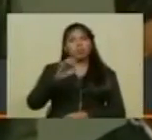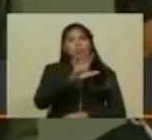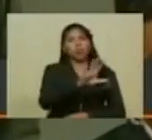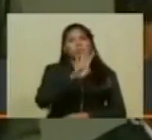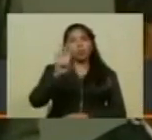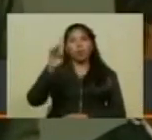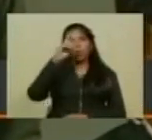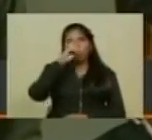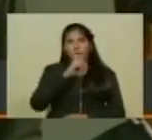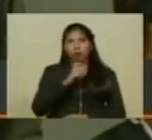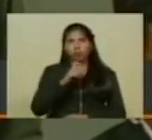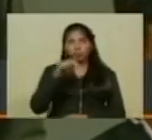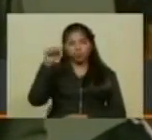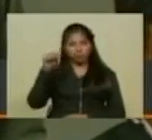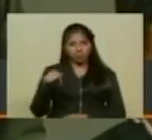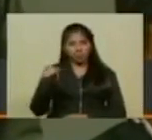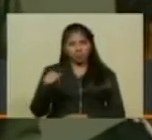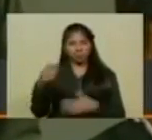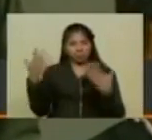años.